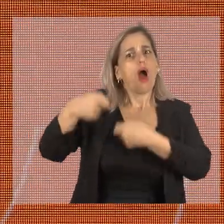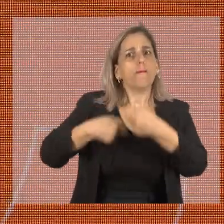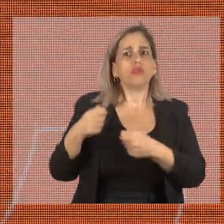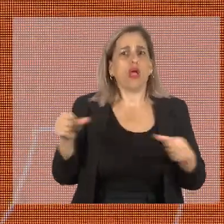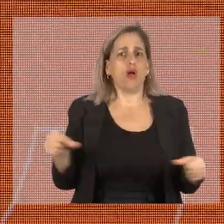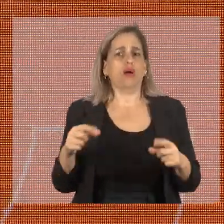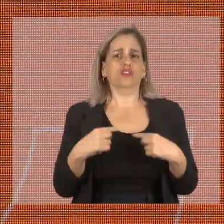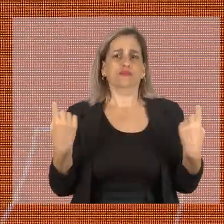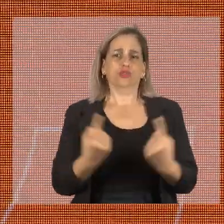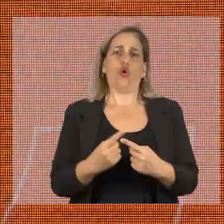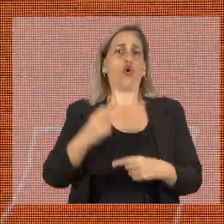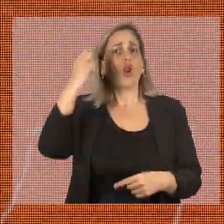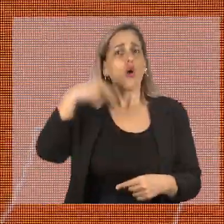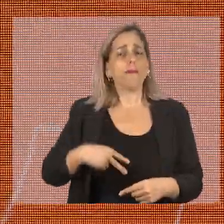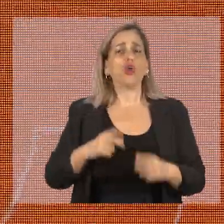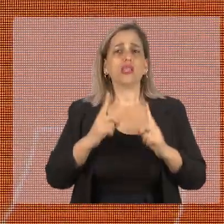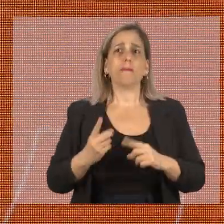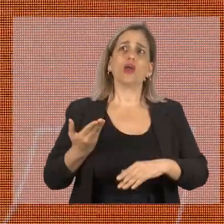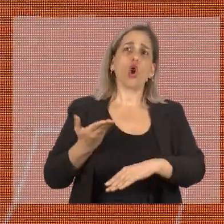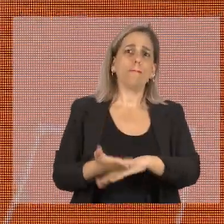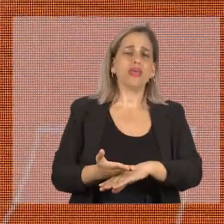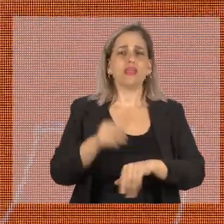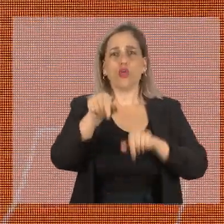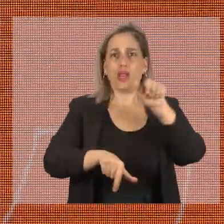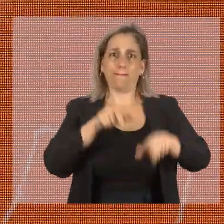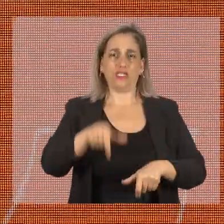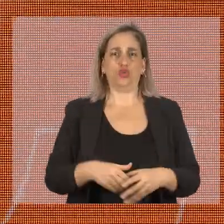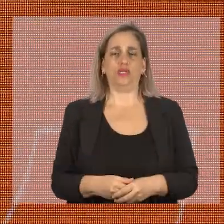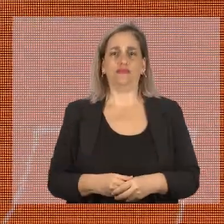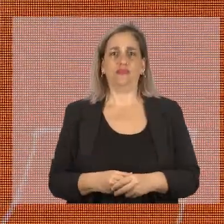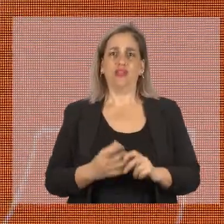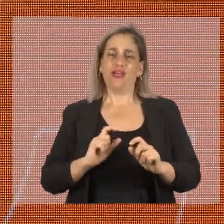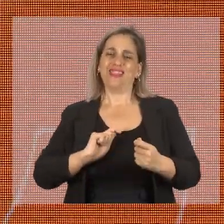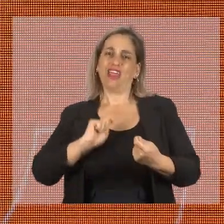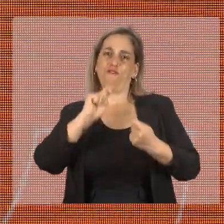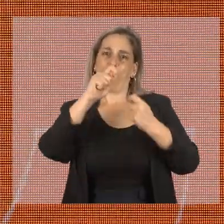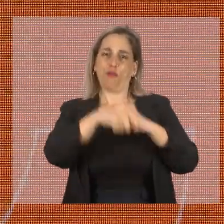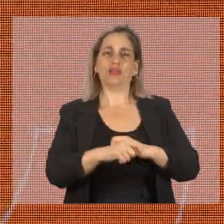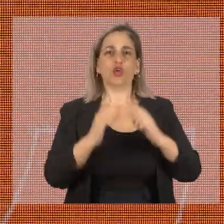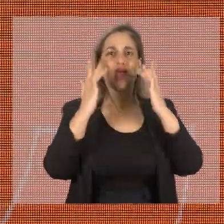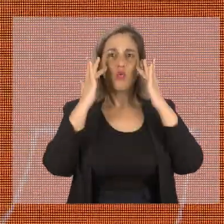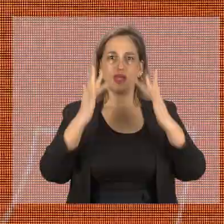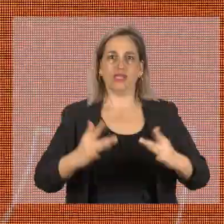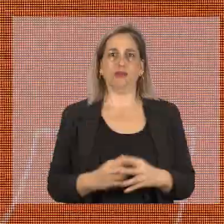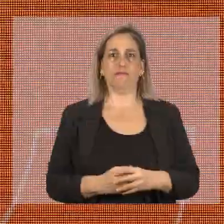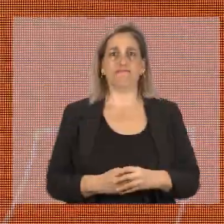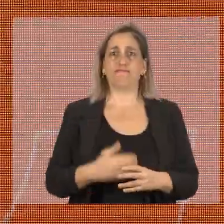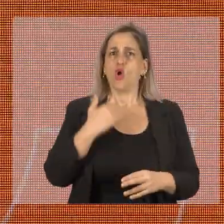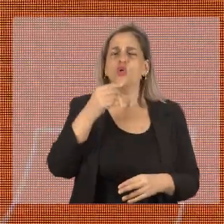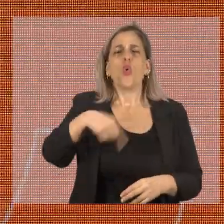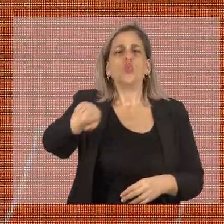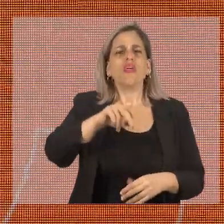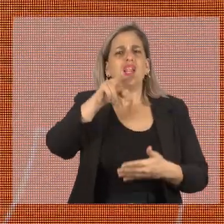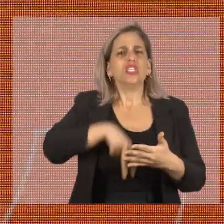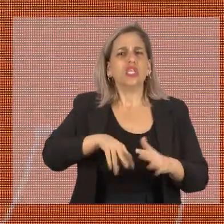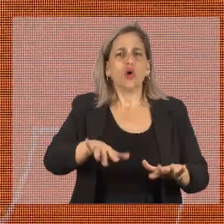construyendo con la opinión y con los pedidos de la gente. La transformación educativa. No sé si hoy